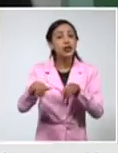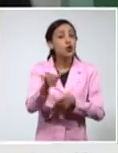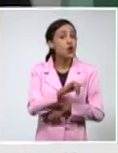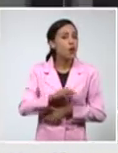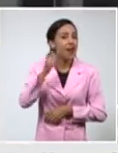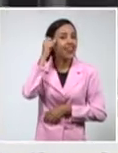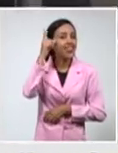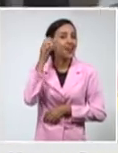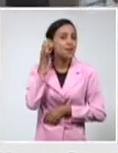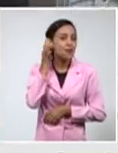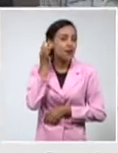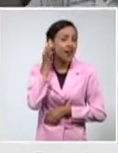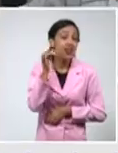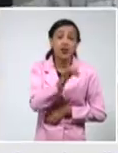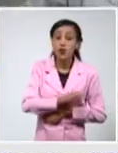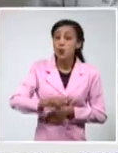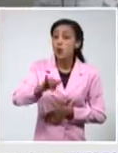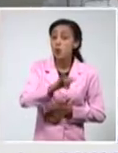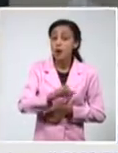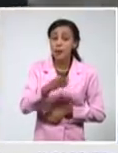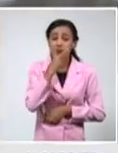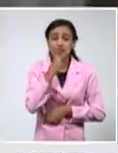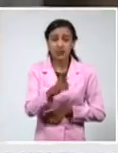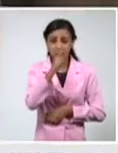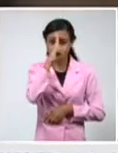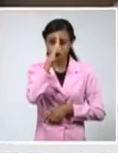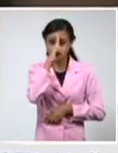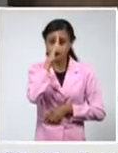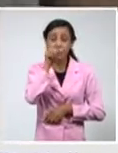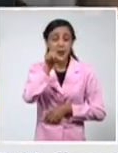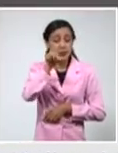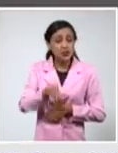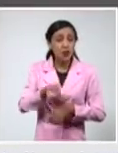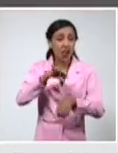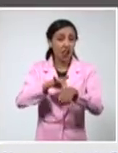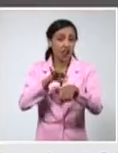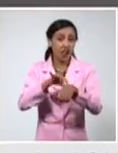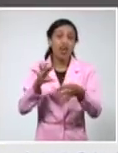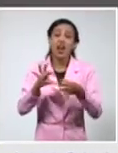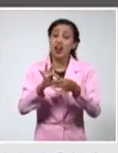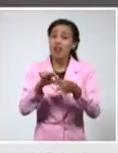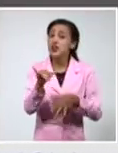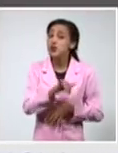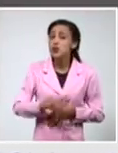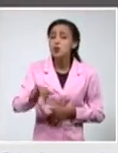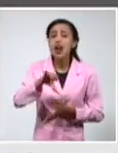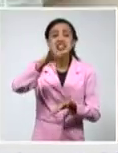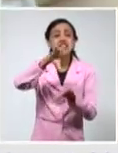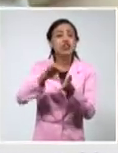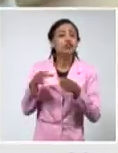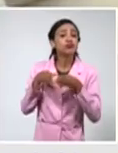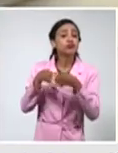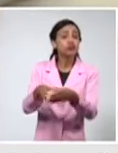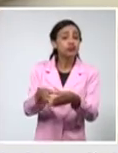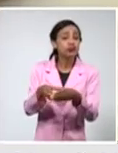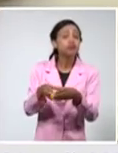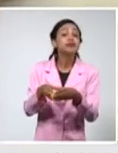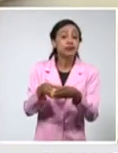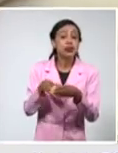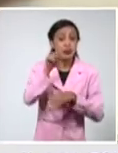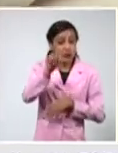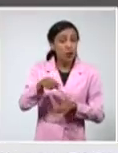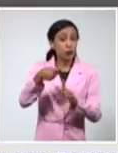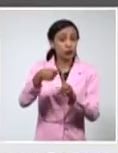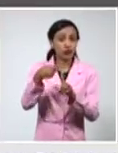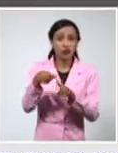ya sea en la línea roja, en la investigación y producción de vacunas, en un centro de aislamiento de jóvenes activas, en el empeño de